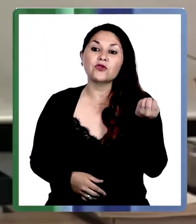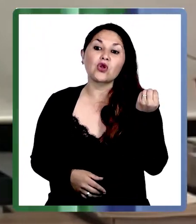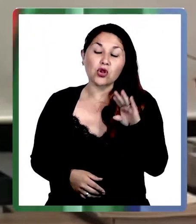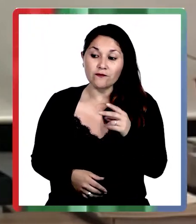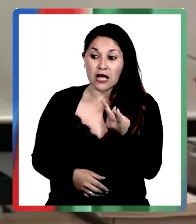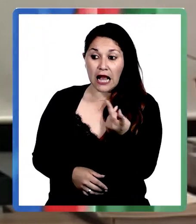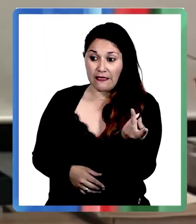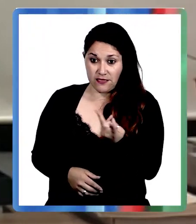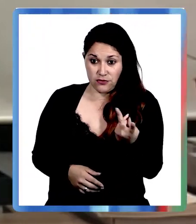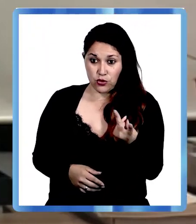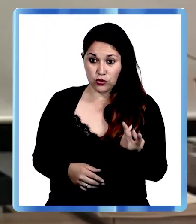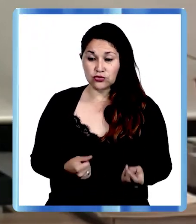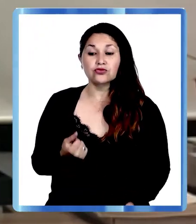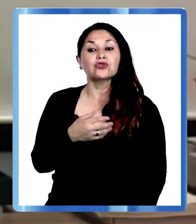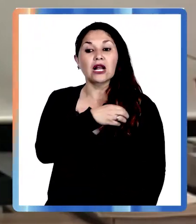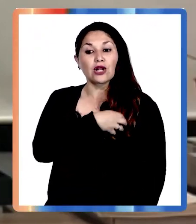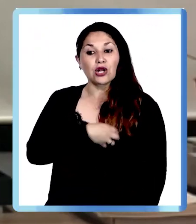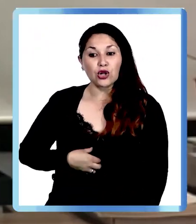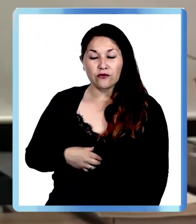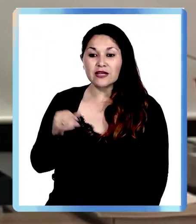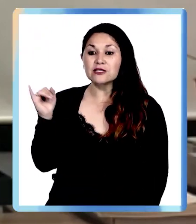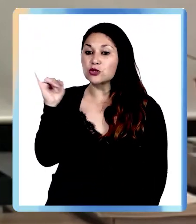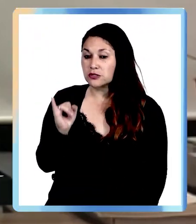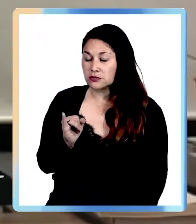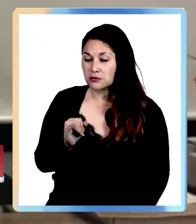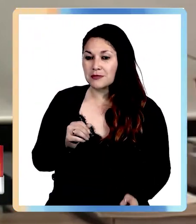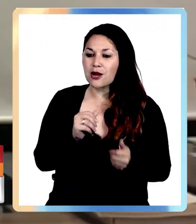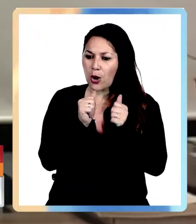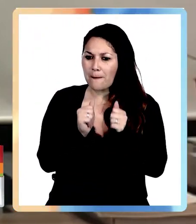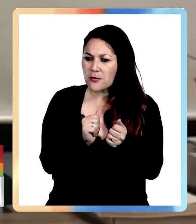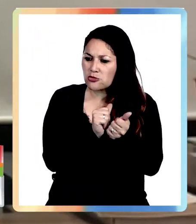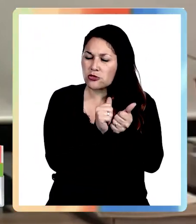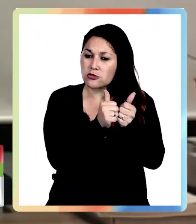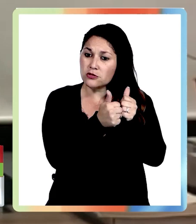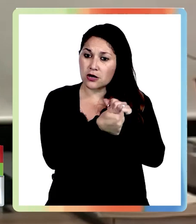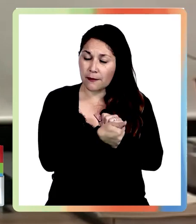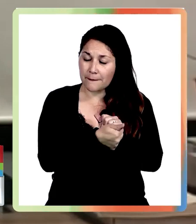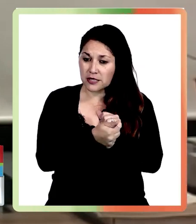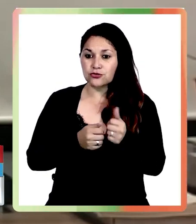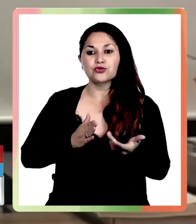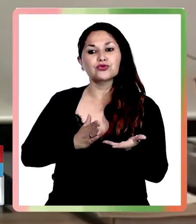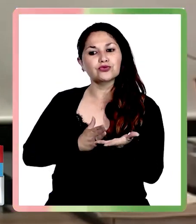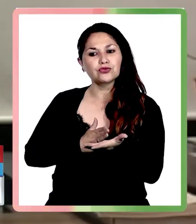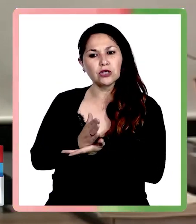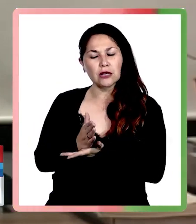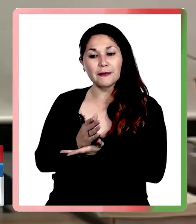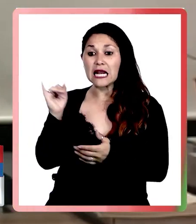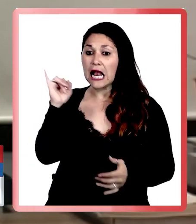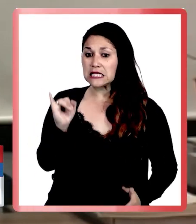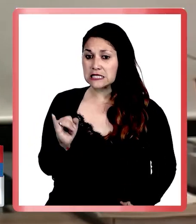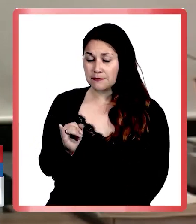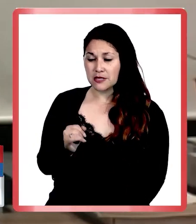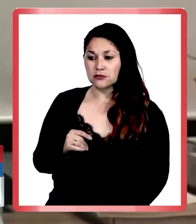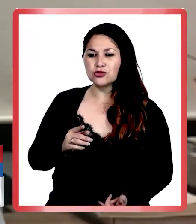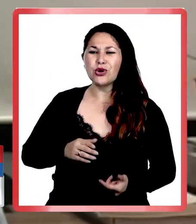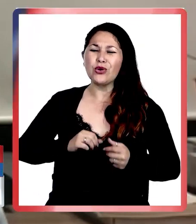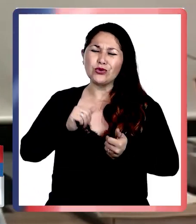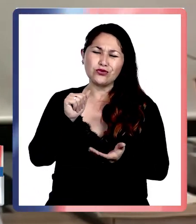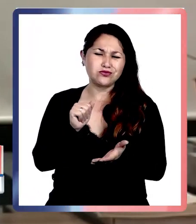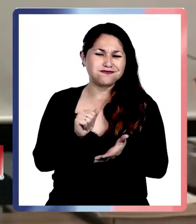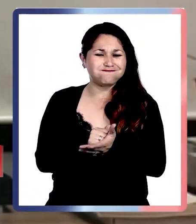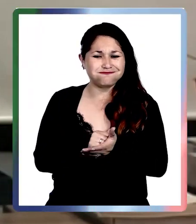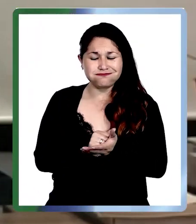las ISAPRES y este gobierno han ido cambiando. En el origen, digamos, las ISAPRES estuvieron muy fuertes en contra